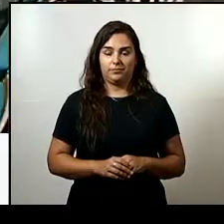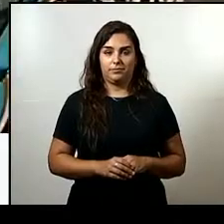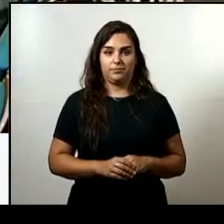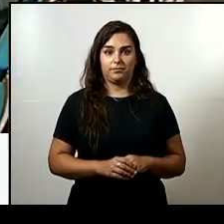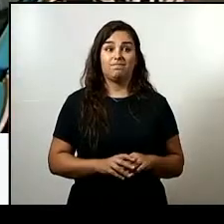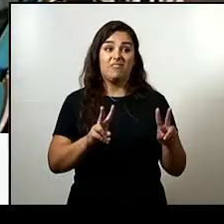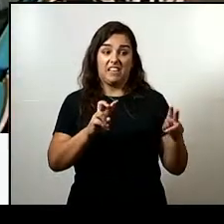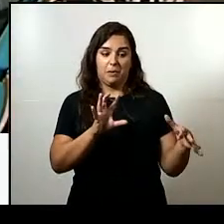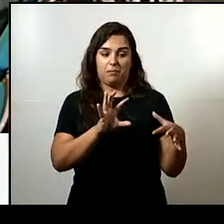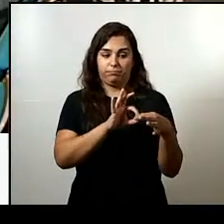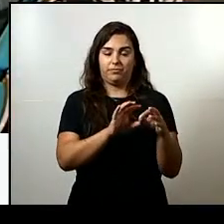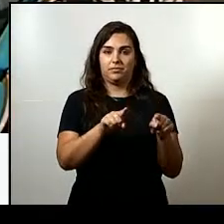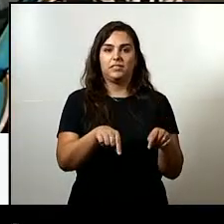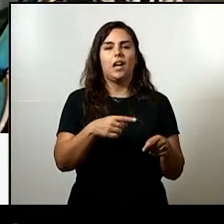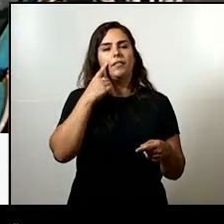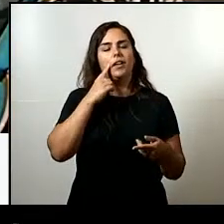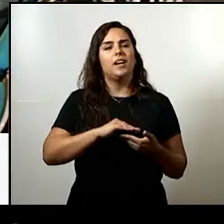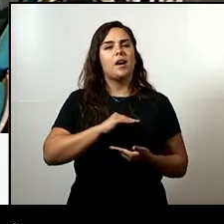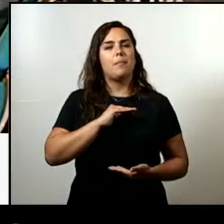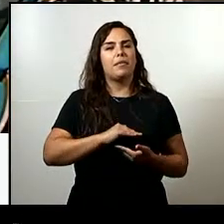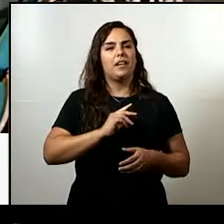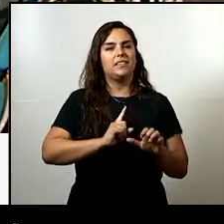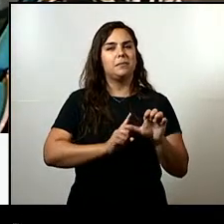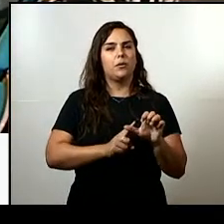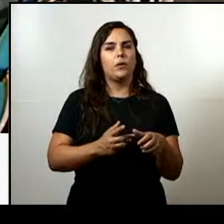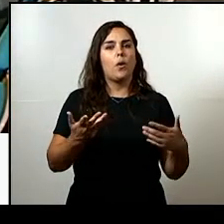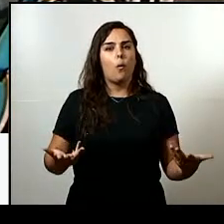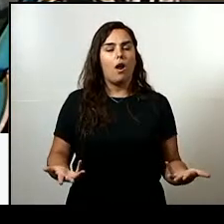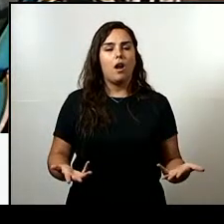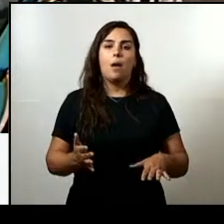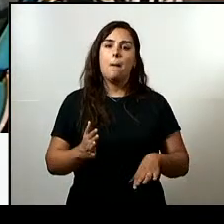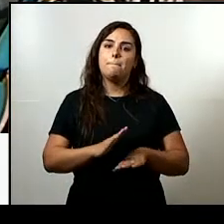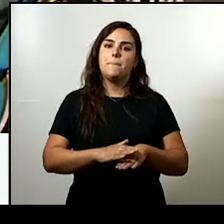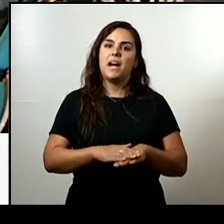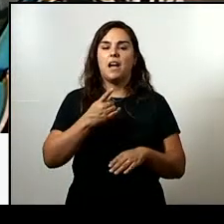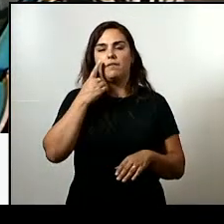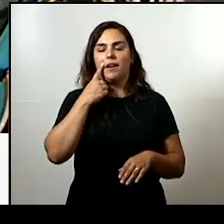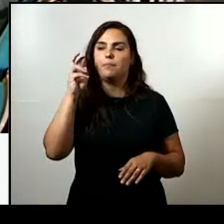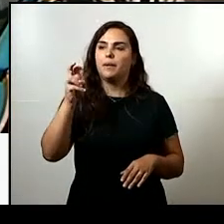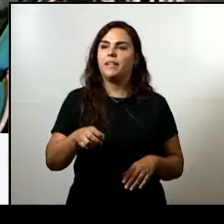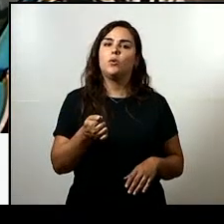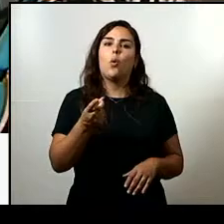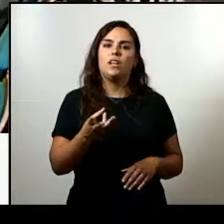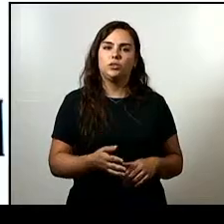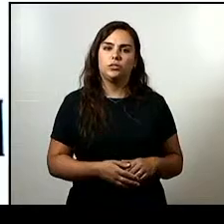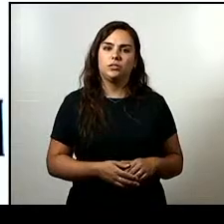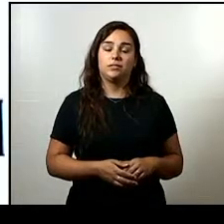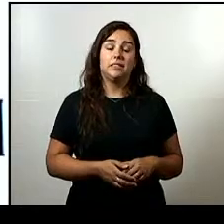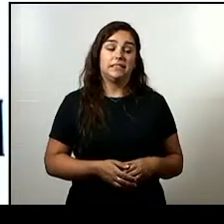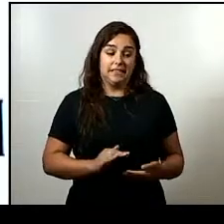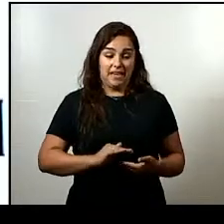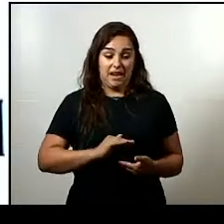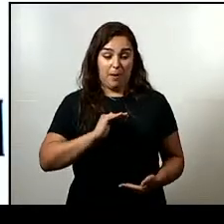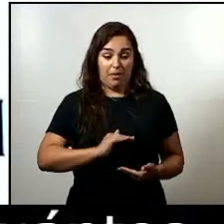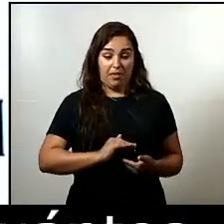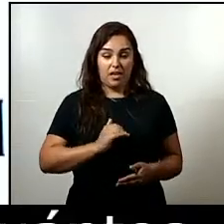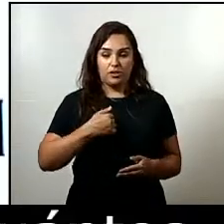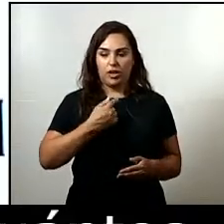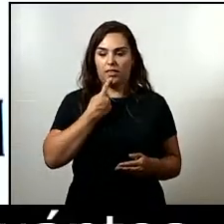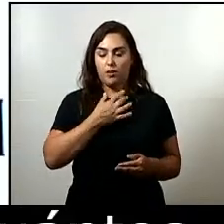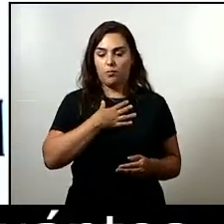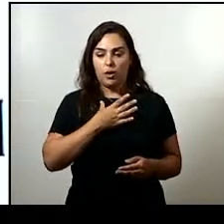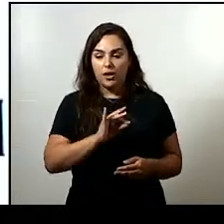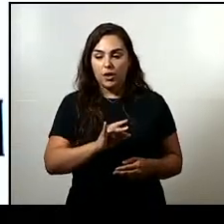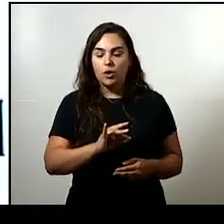También, ¿qué capacidad tiene Extremadura para acoger? ¿Cuántos podrían venir aquí? Pues sobre la capacidad le puedo decir que se lo